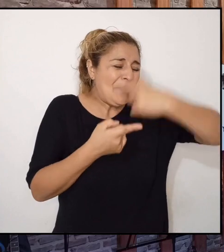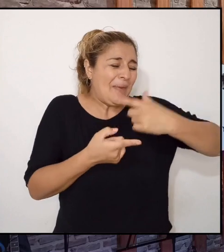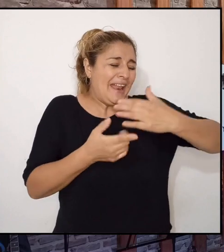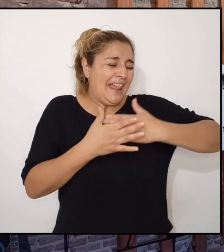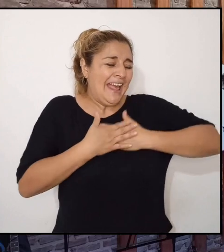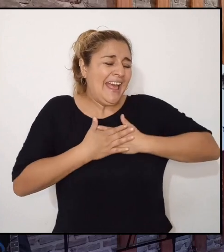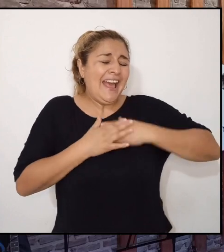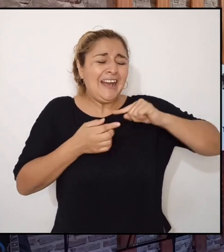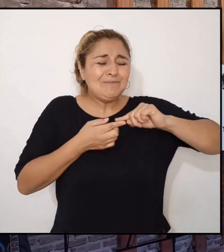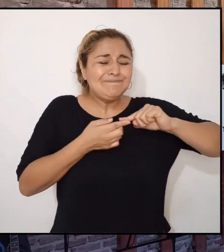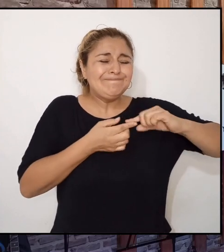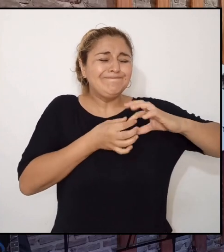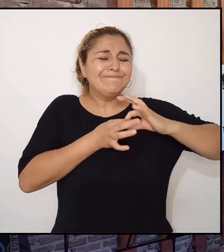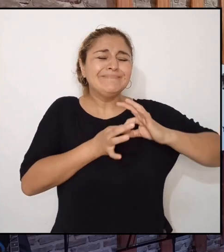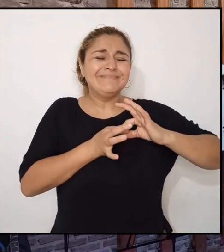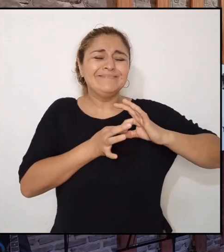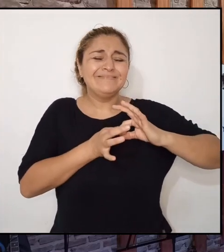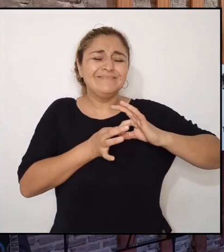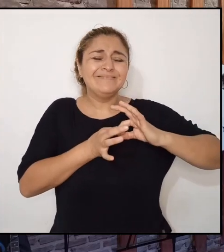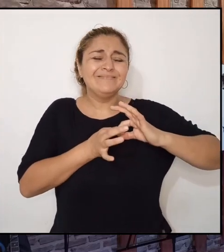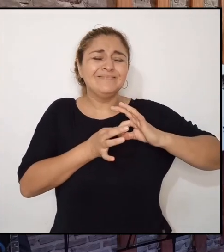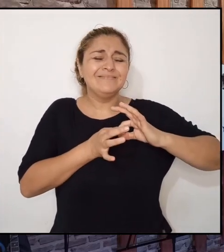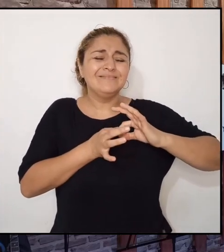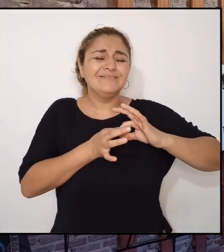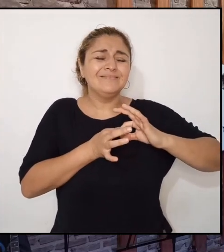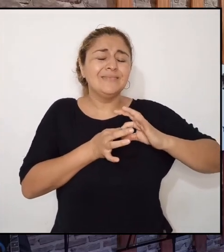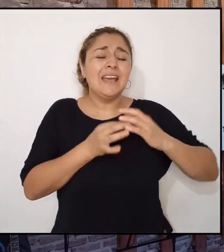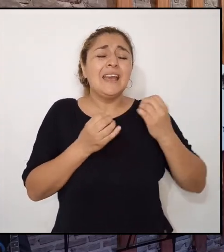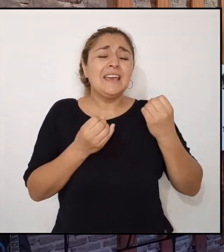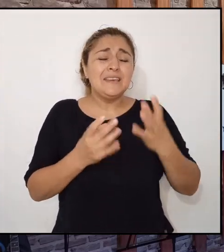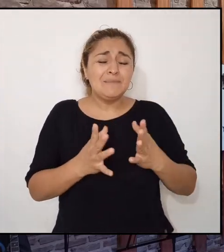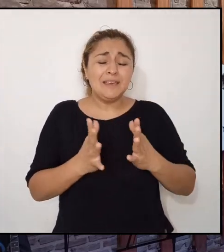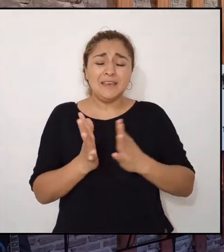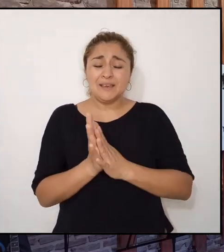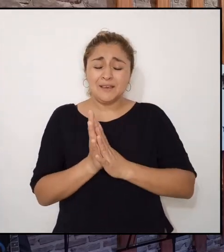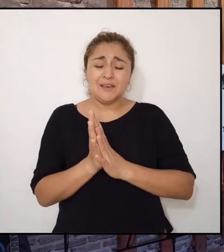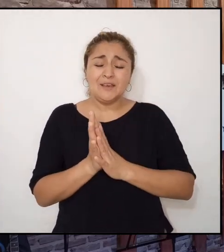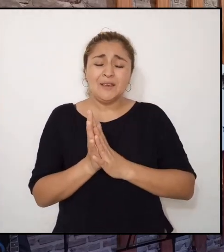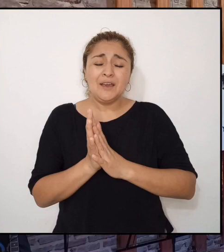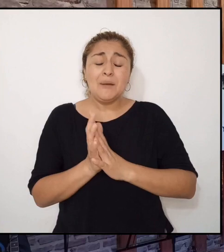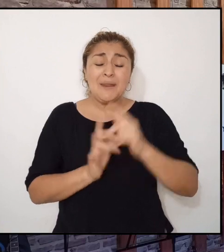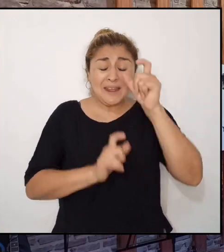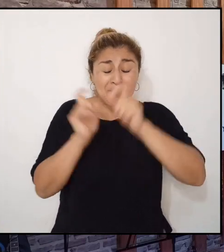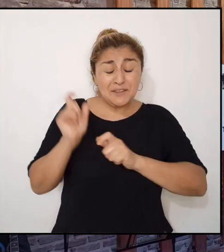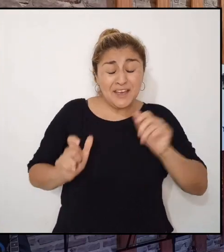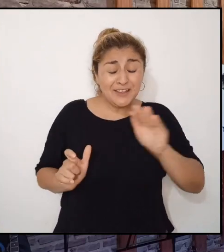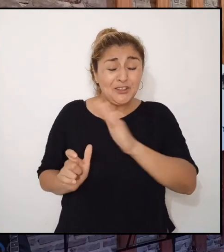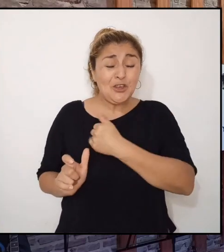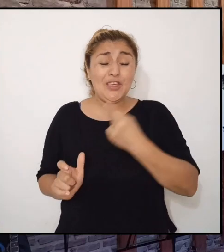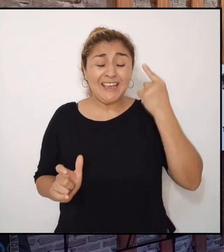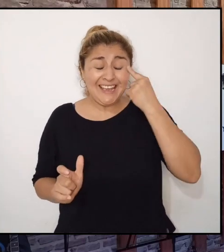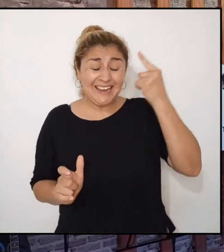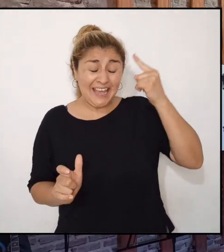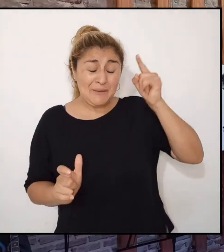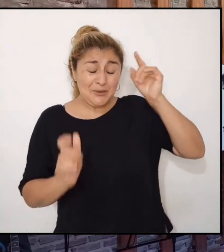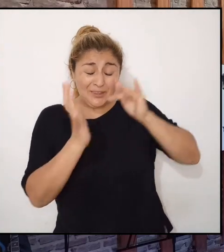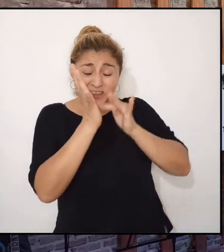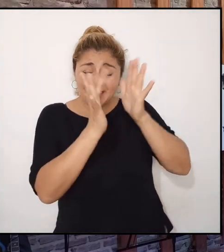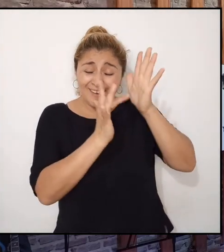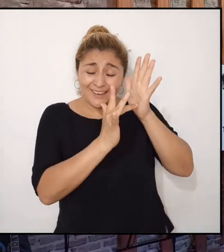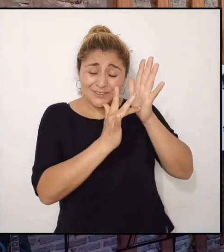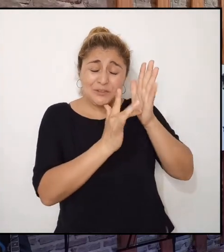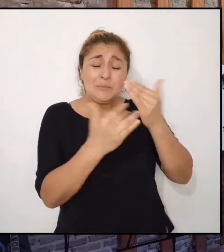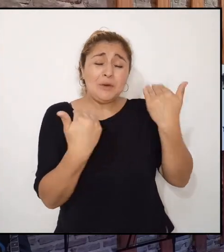cruz, para que todos aquellos que creamos podamos tener una vida eterna. Señor, yo bendigo tu iglesia en